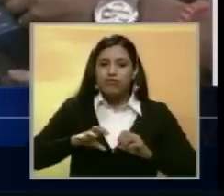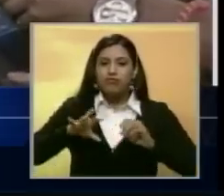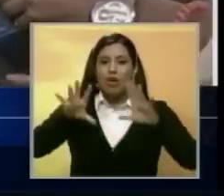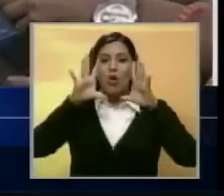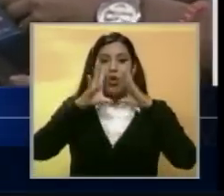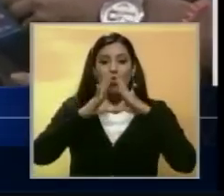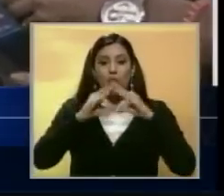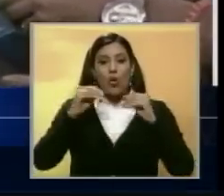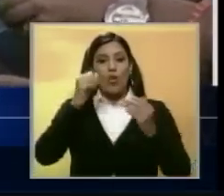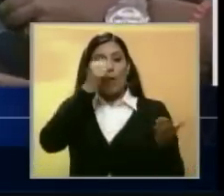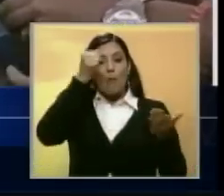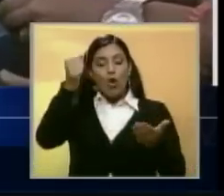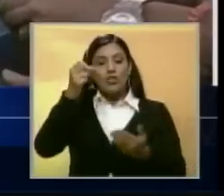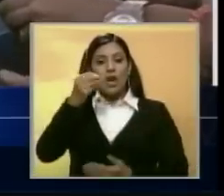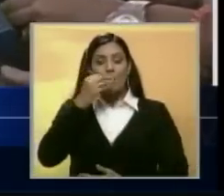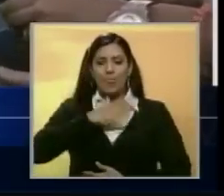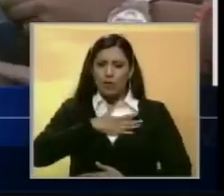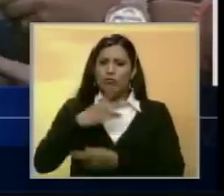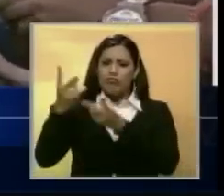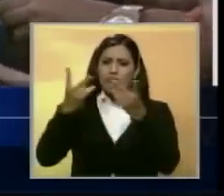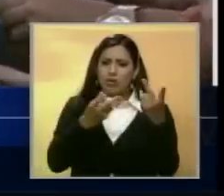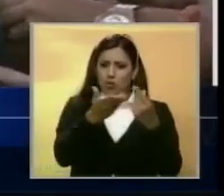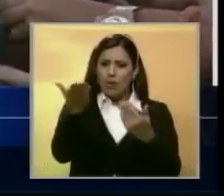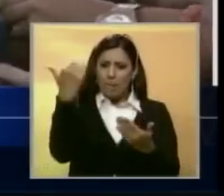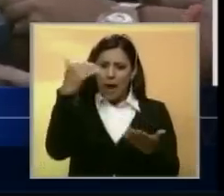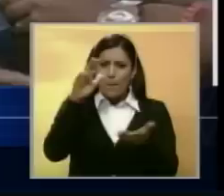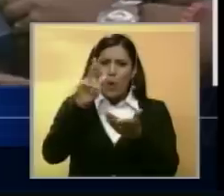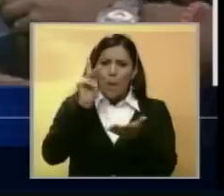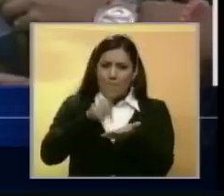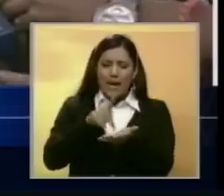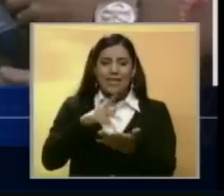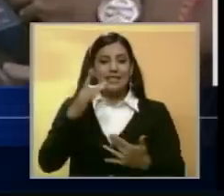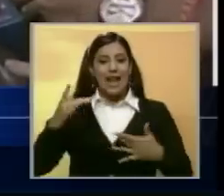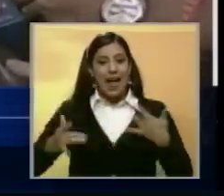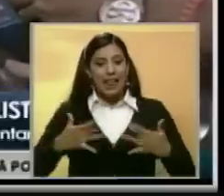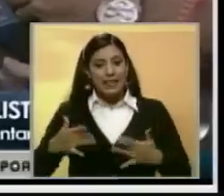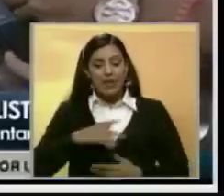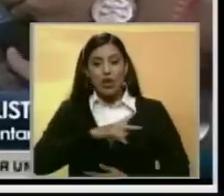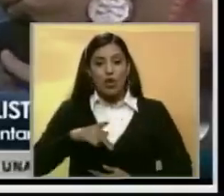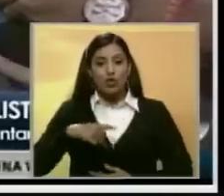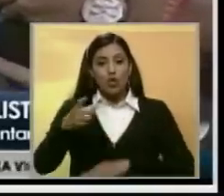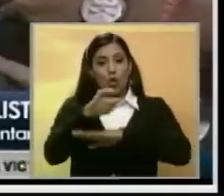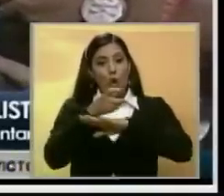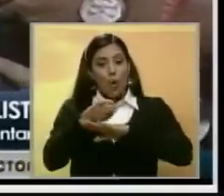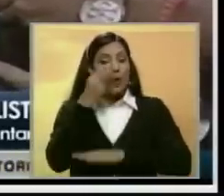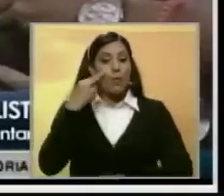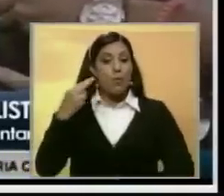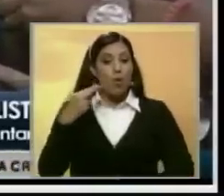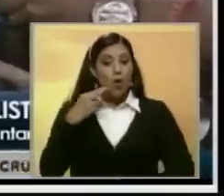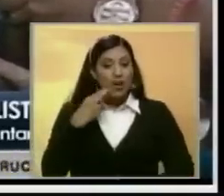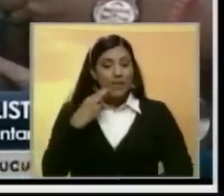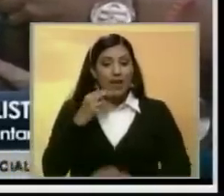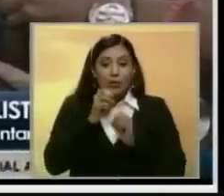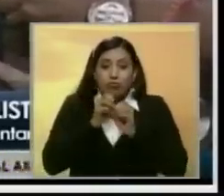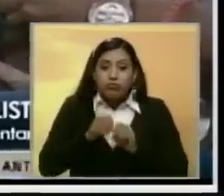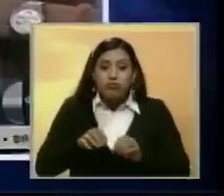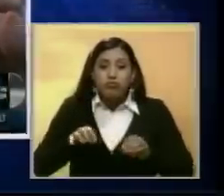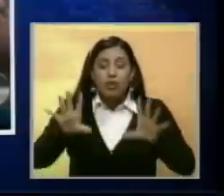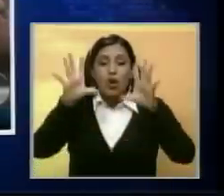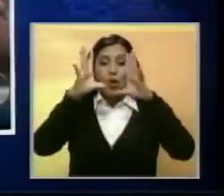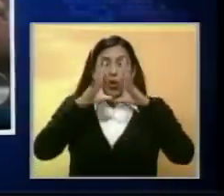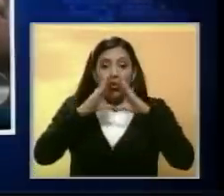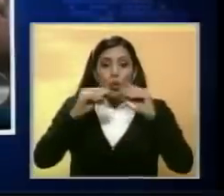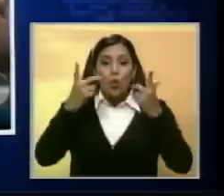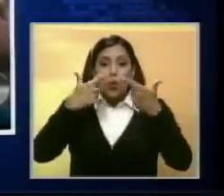terreno con los CLAP. Yo los invito a ustedes a que participen en estas actividades de nosotros, del gobierno bolivariano, desplegado en todos